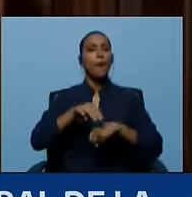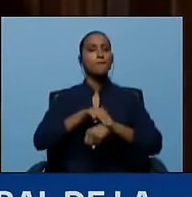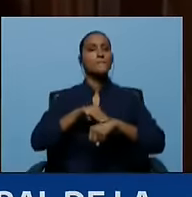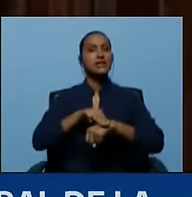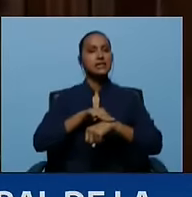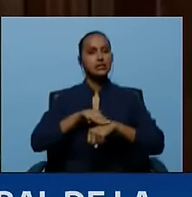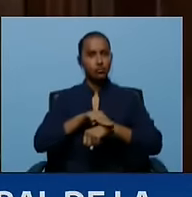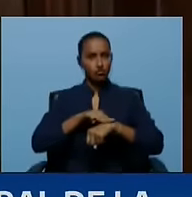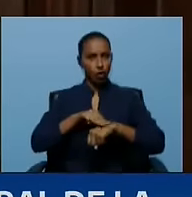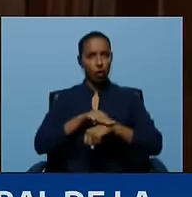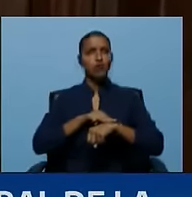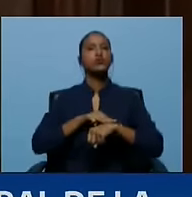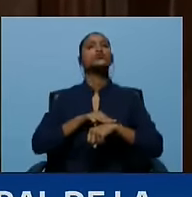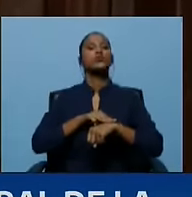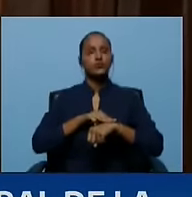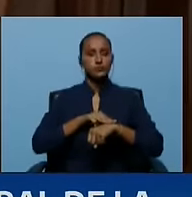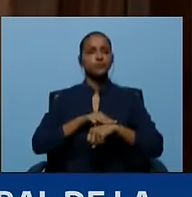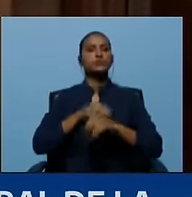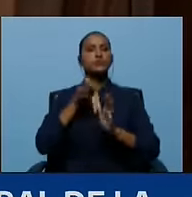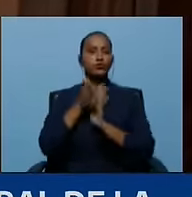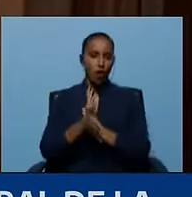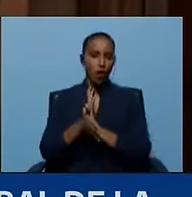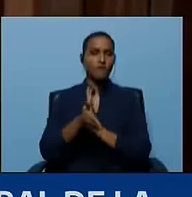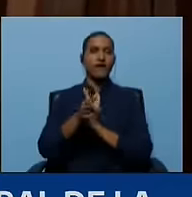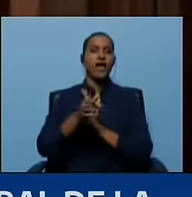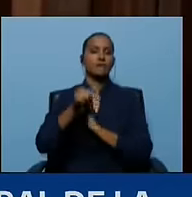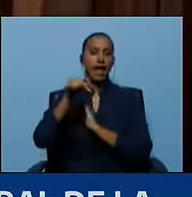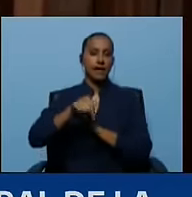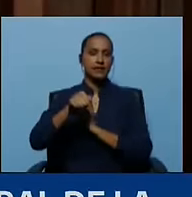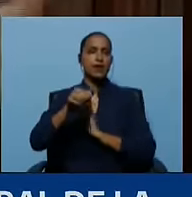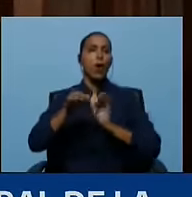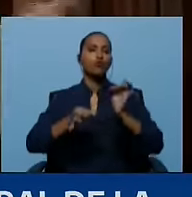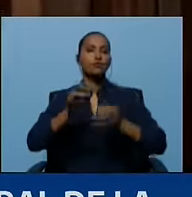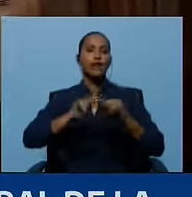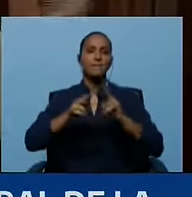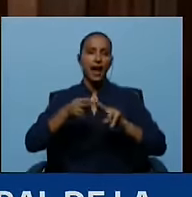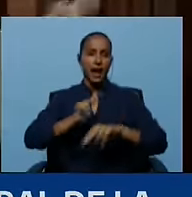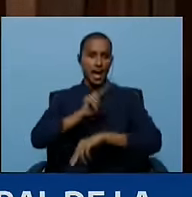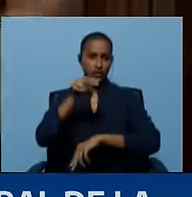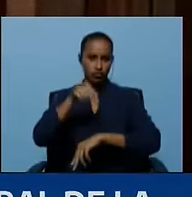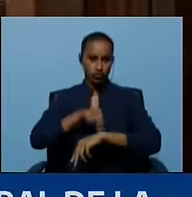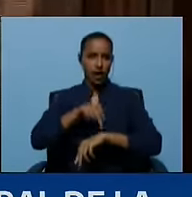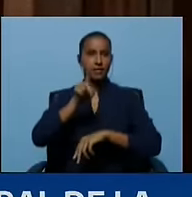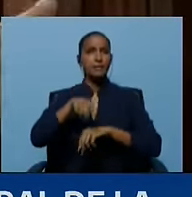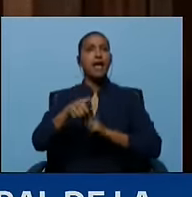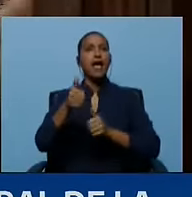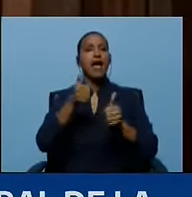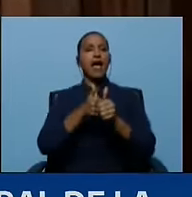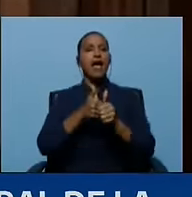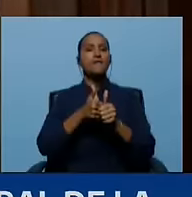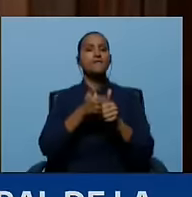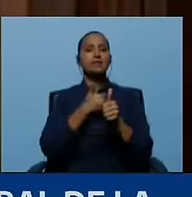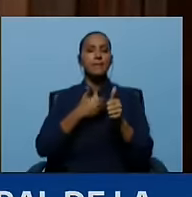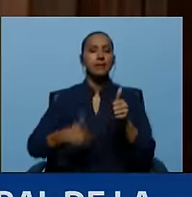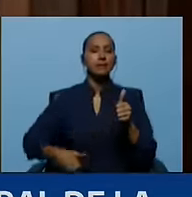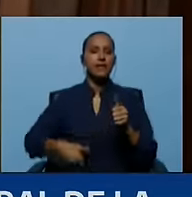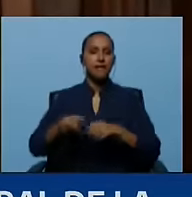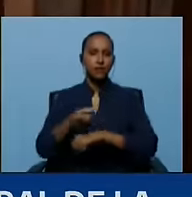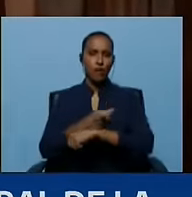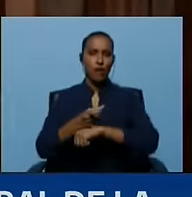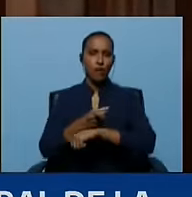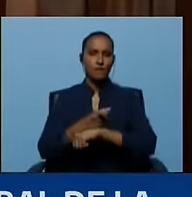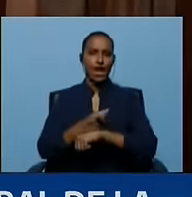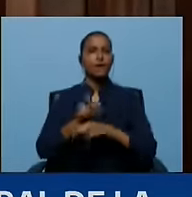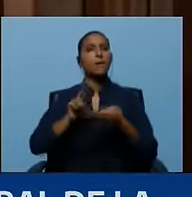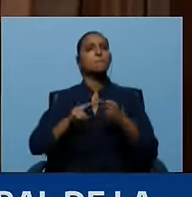Poder Popular de Interior, Justicia y Paz y vicepresidente de Gobierno para la paz. ¡Paz!